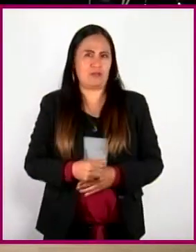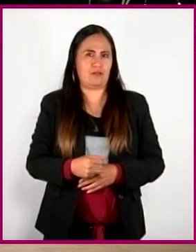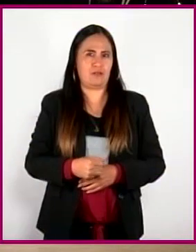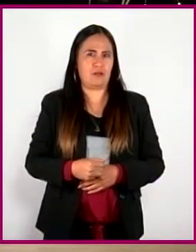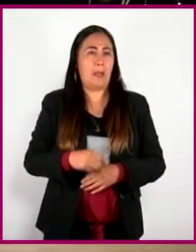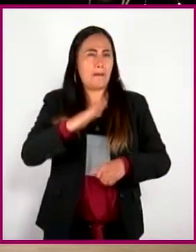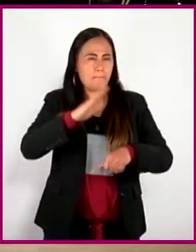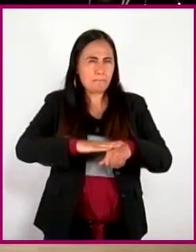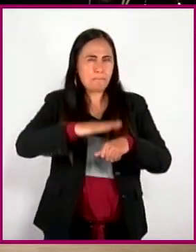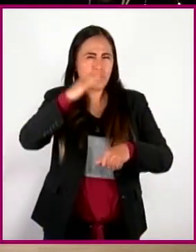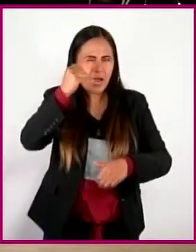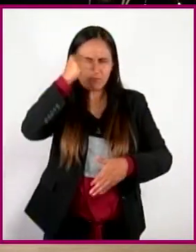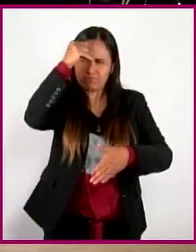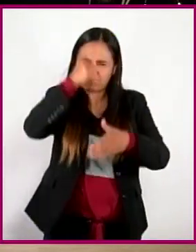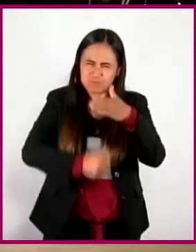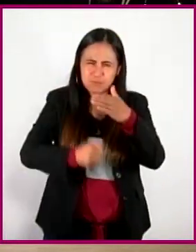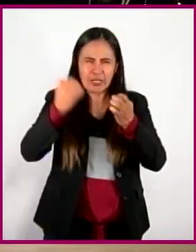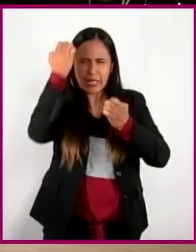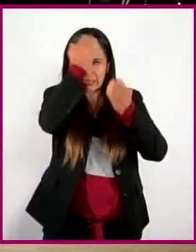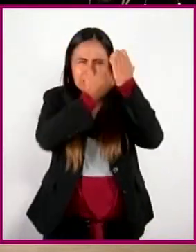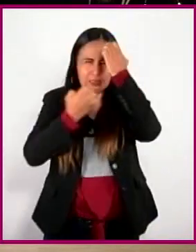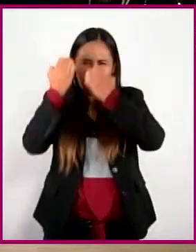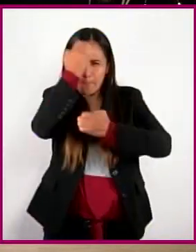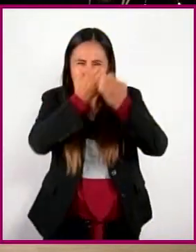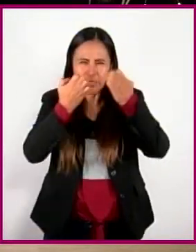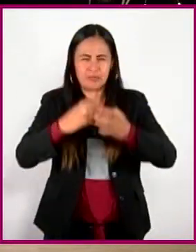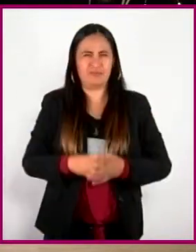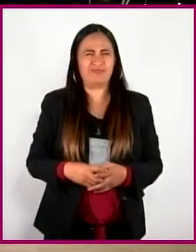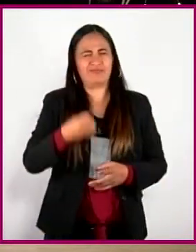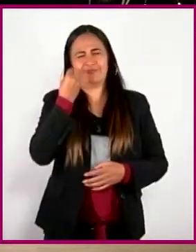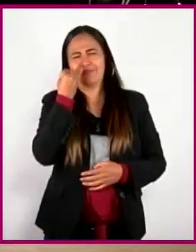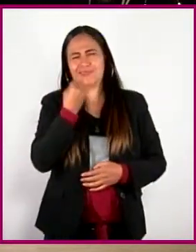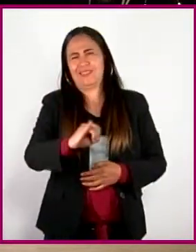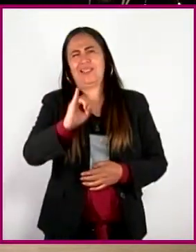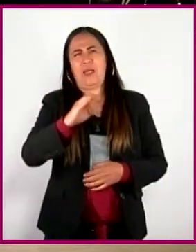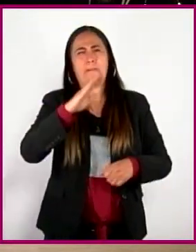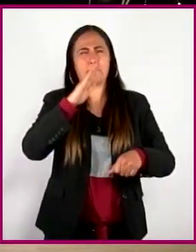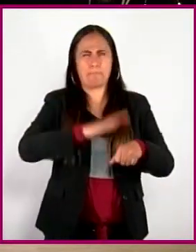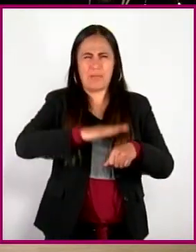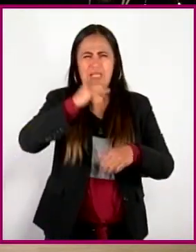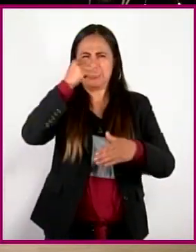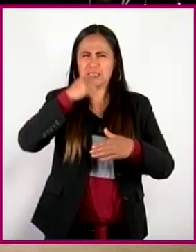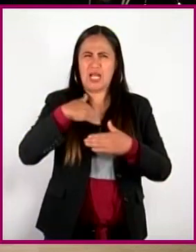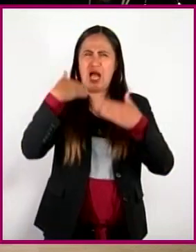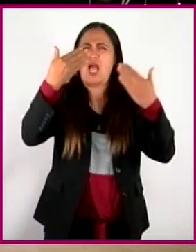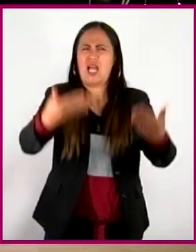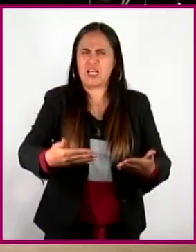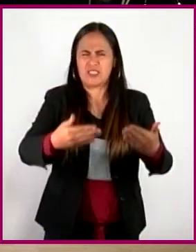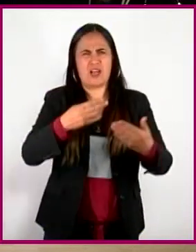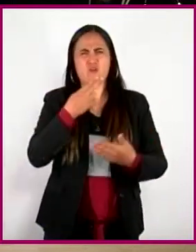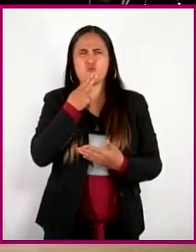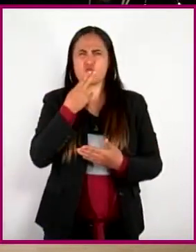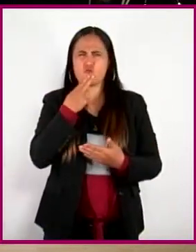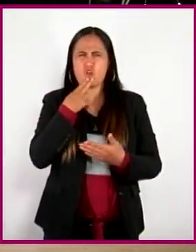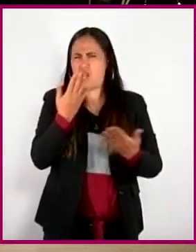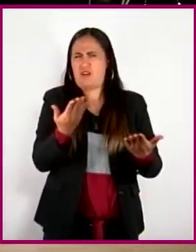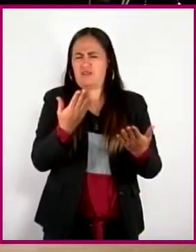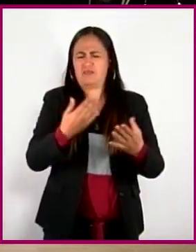usual. ¿Qué pista tan peculiar para ver más allá de lo usual? A ver, veamos.